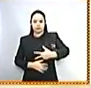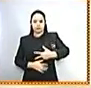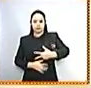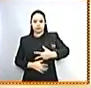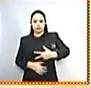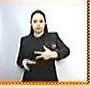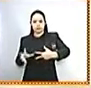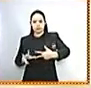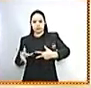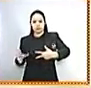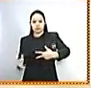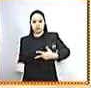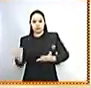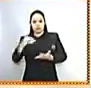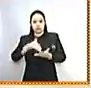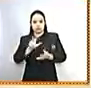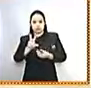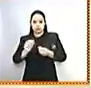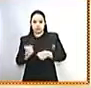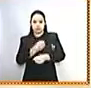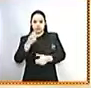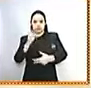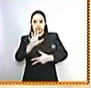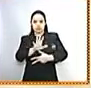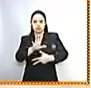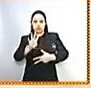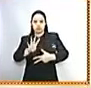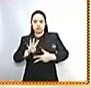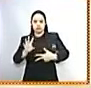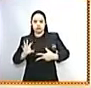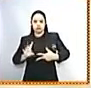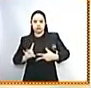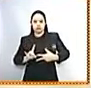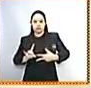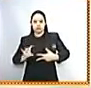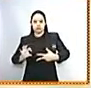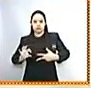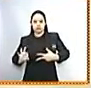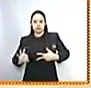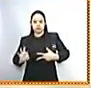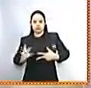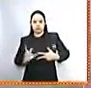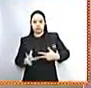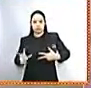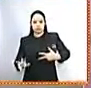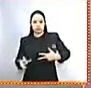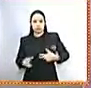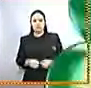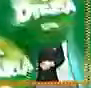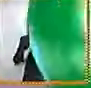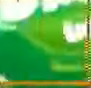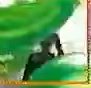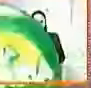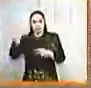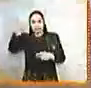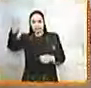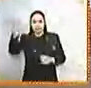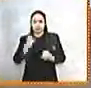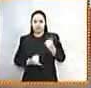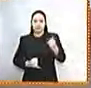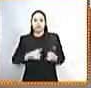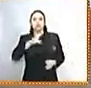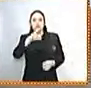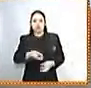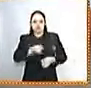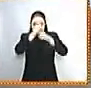Es el 33. Reitero, 54, 89 y 33. Queridos soñadores, finalizamos haciendo de